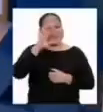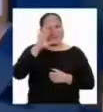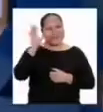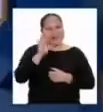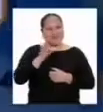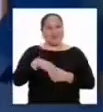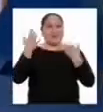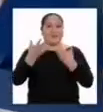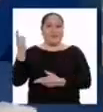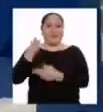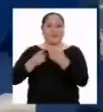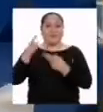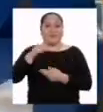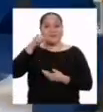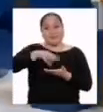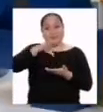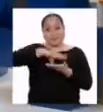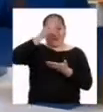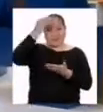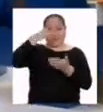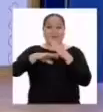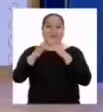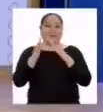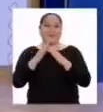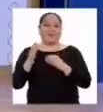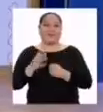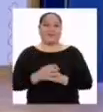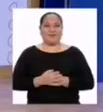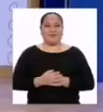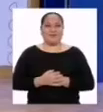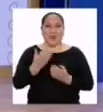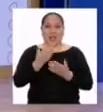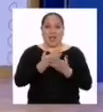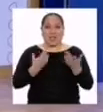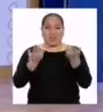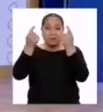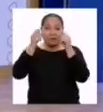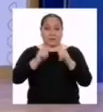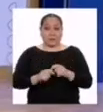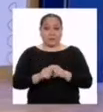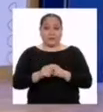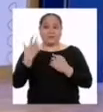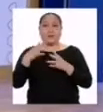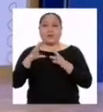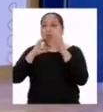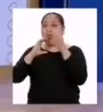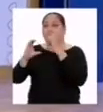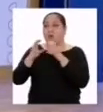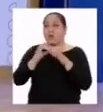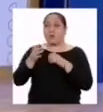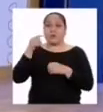Hola, estamos de vuelta en Aprendo en Casa. Antes de la pausa estuvimos